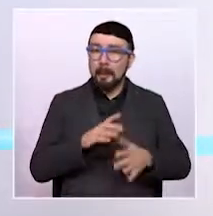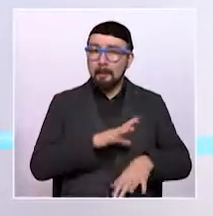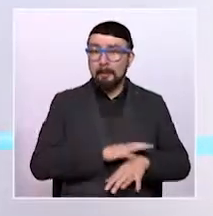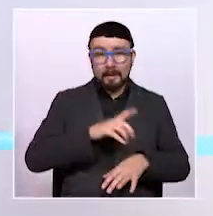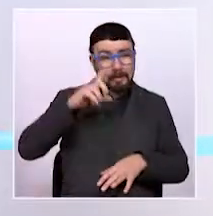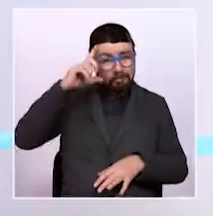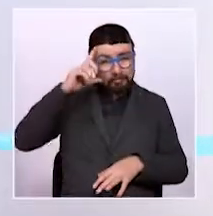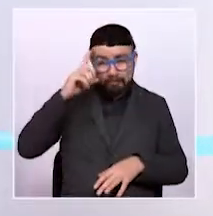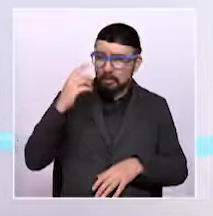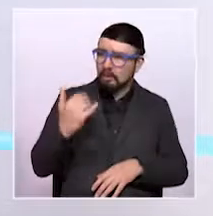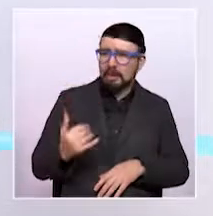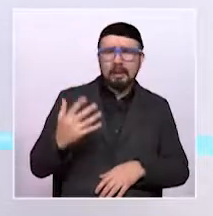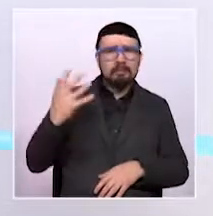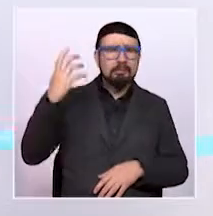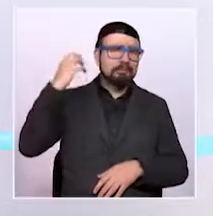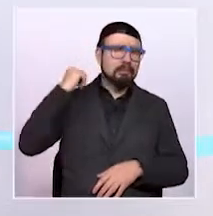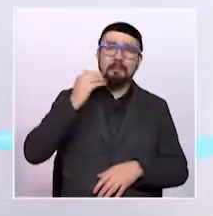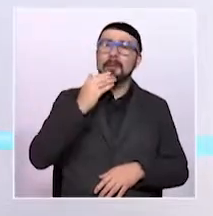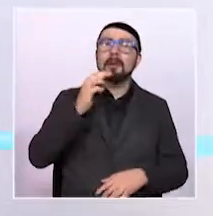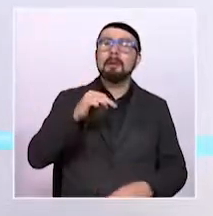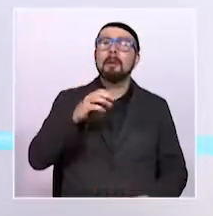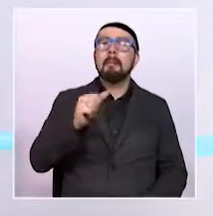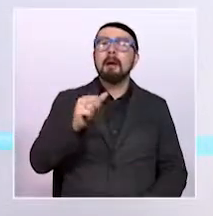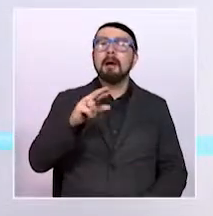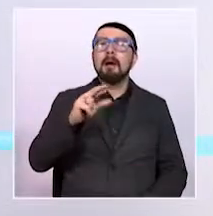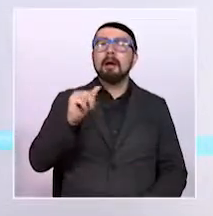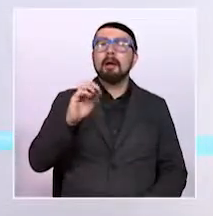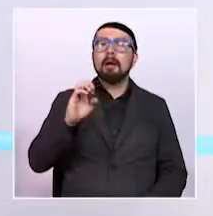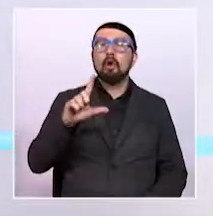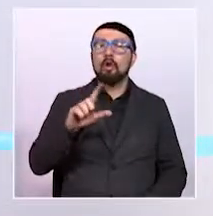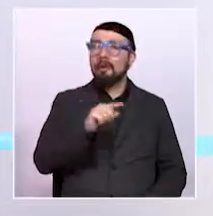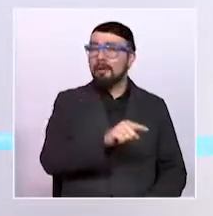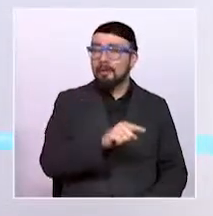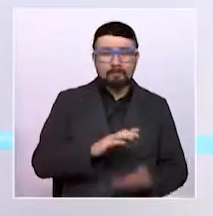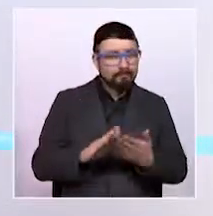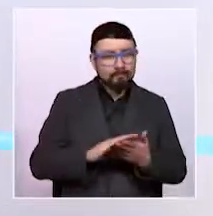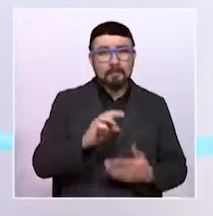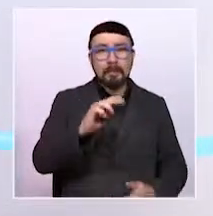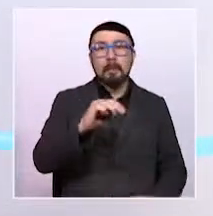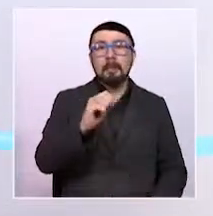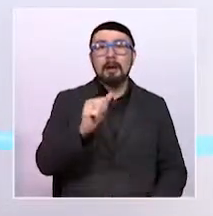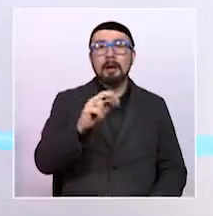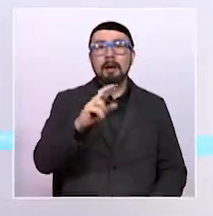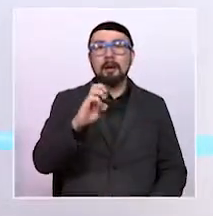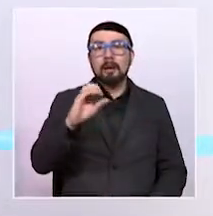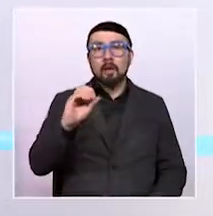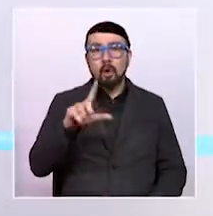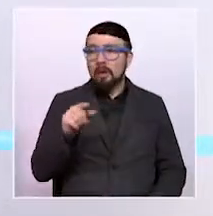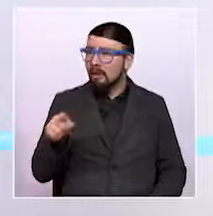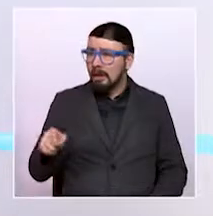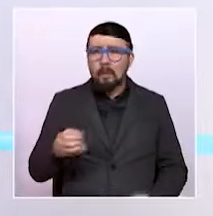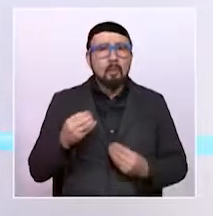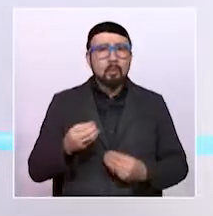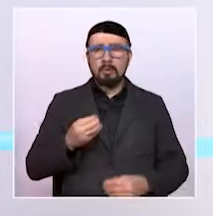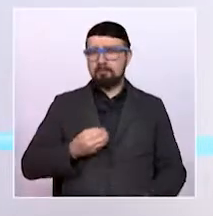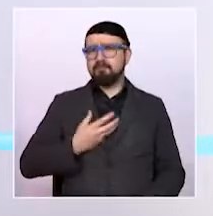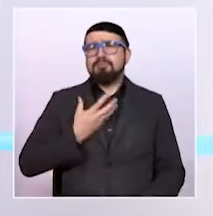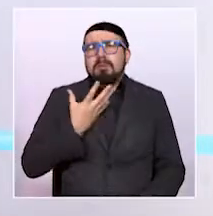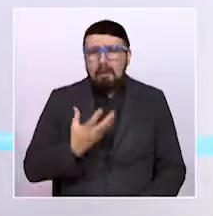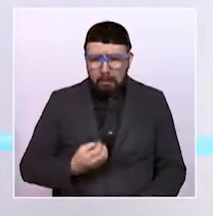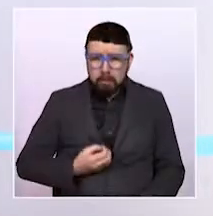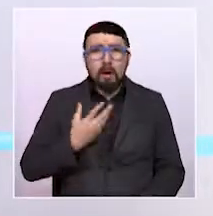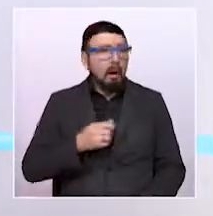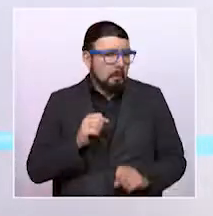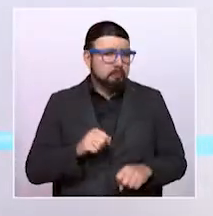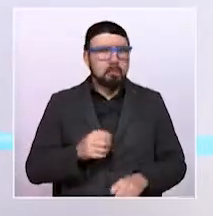antihistamínicos más viejos el mareo lo que es el dime ni drink ato lo manejamos cuando la paciente tiene mucho vómito no hay problema al principio del embarazo